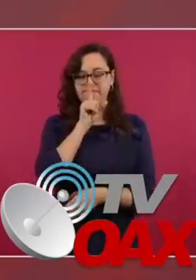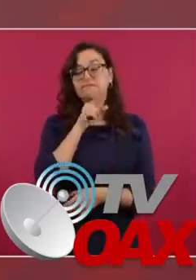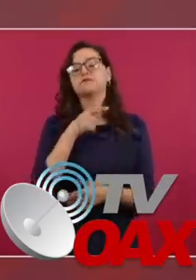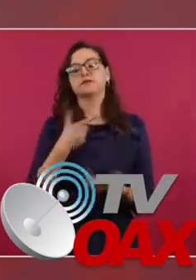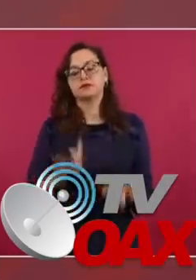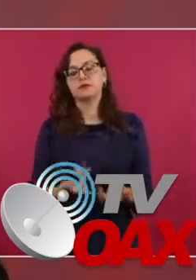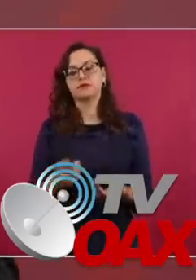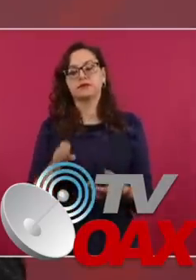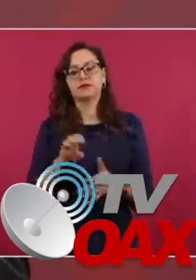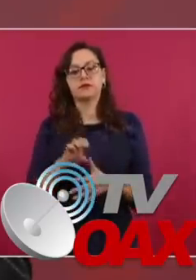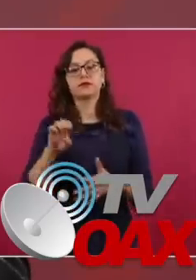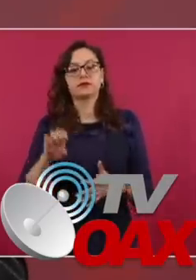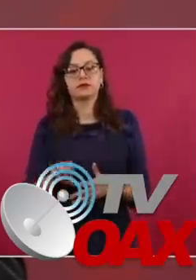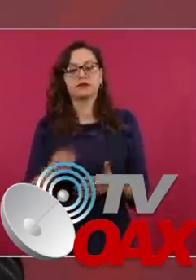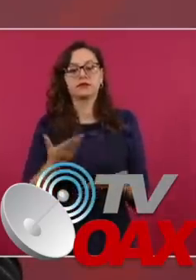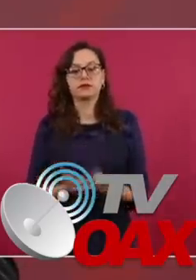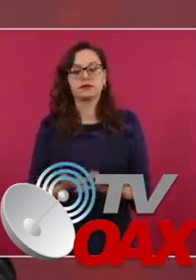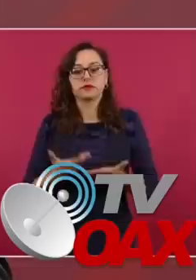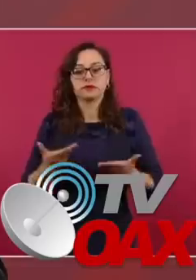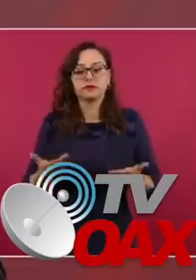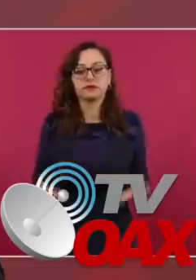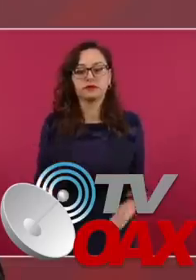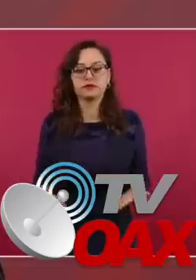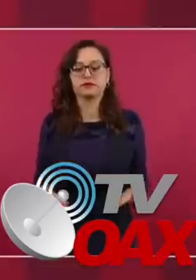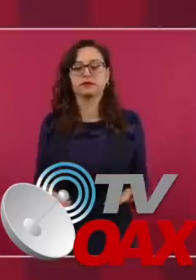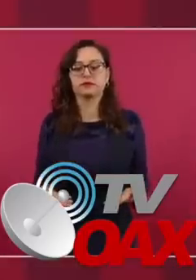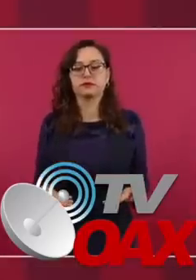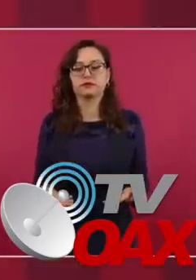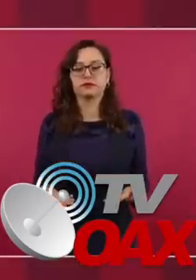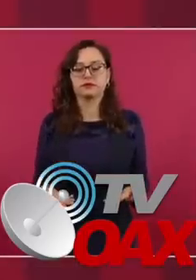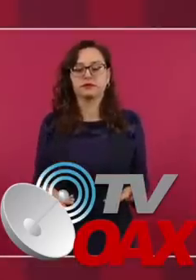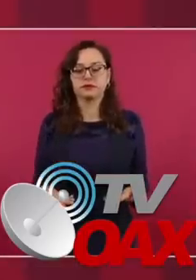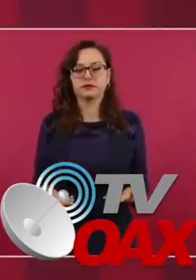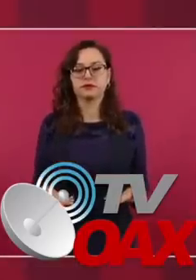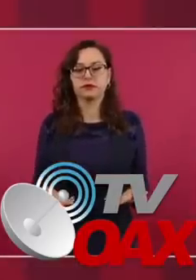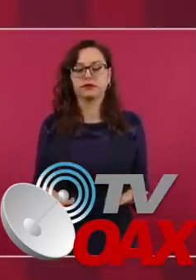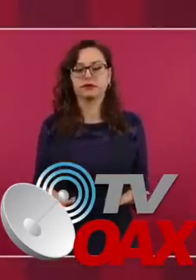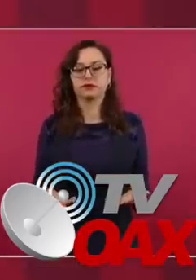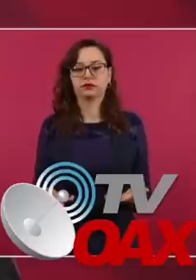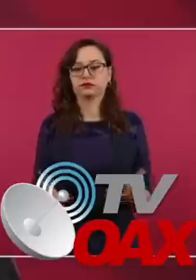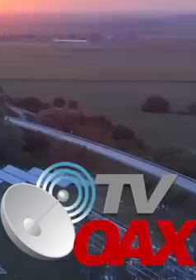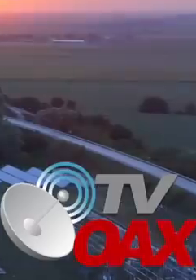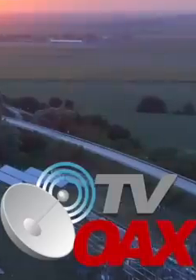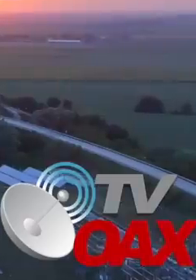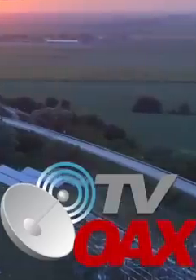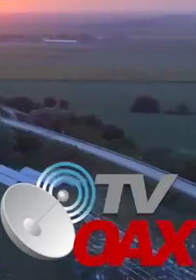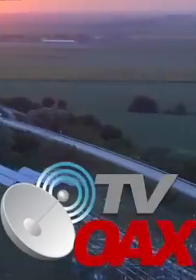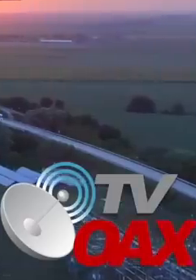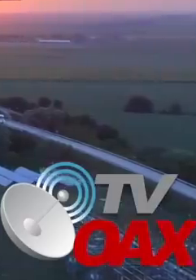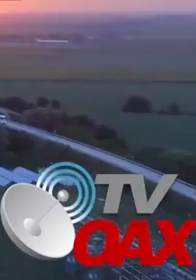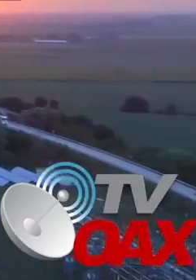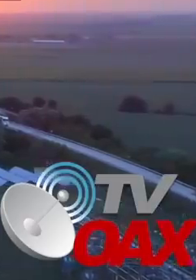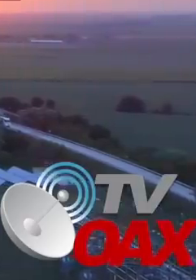la creación el montaje d